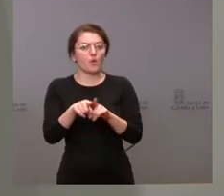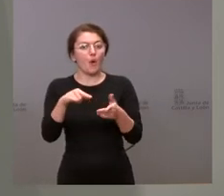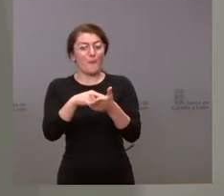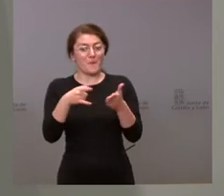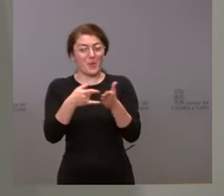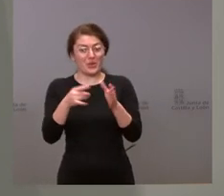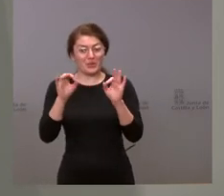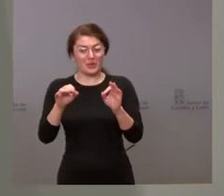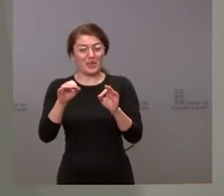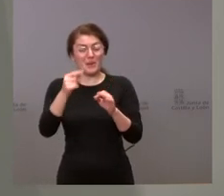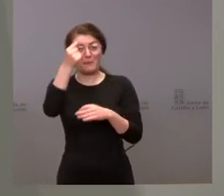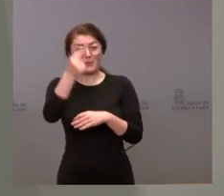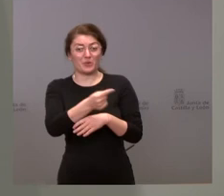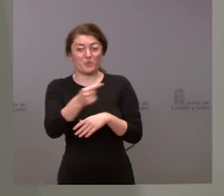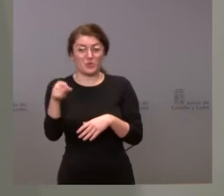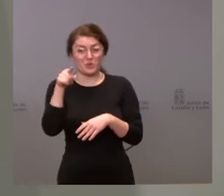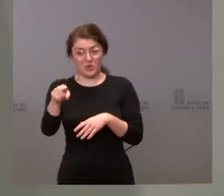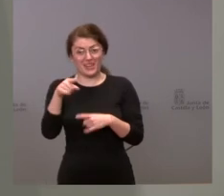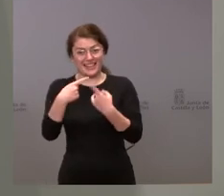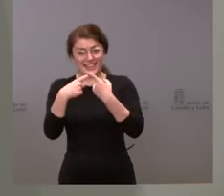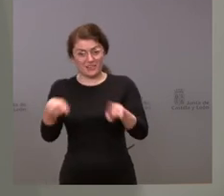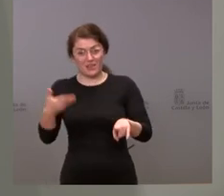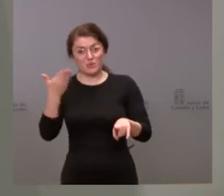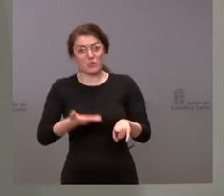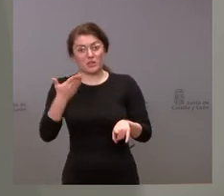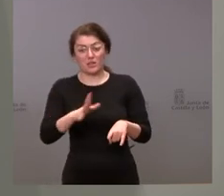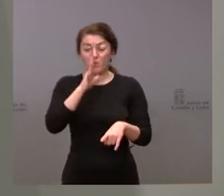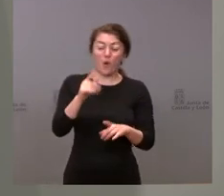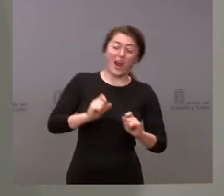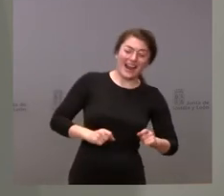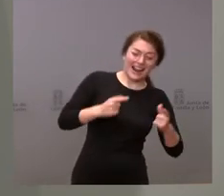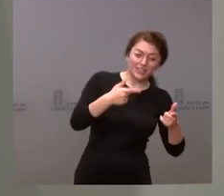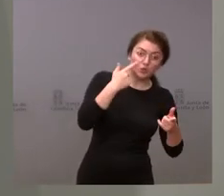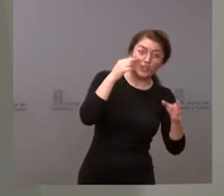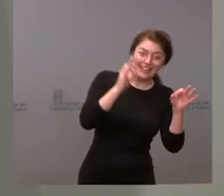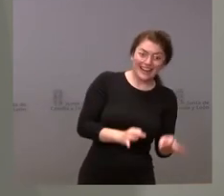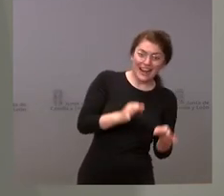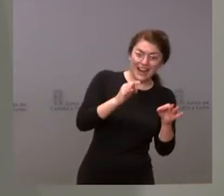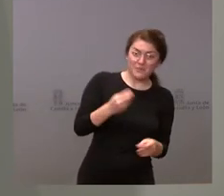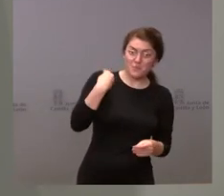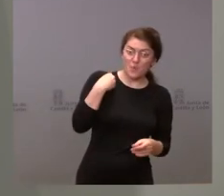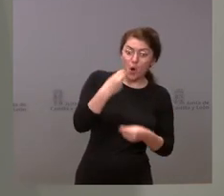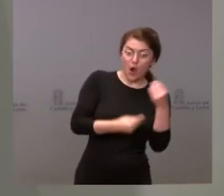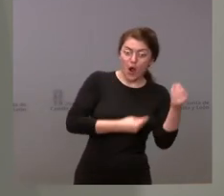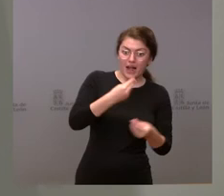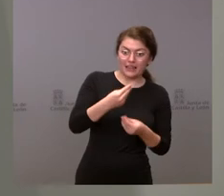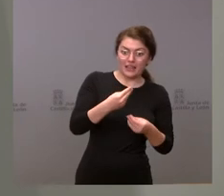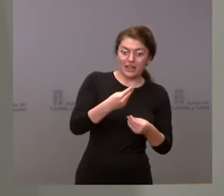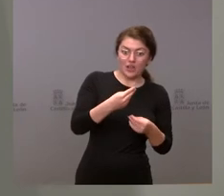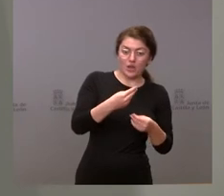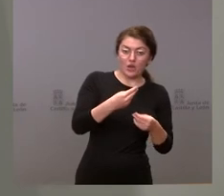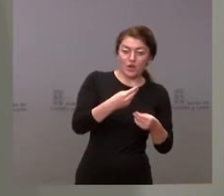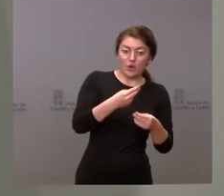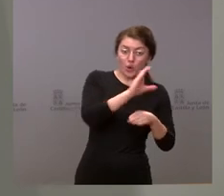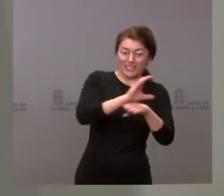incluía una diferencia muy importante entre el gasto real que veníamos llevando a cabo en estas tres consejerías y el